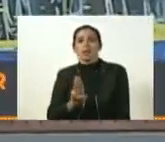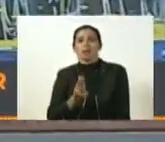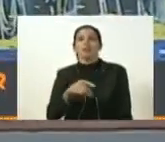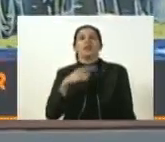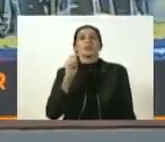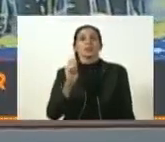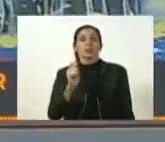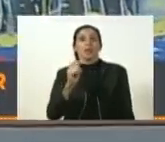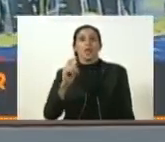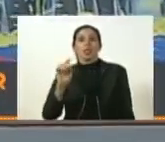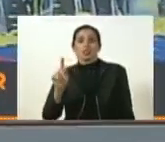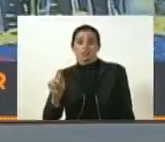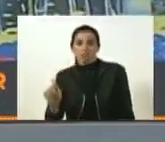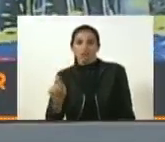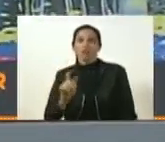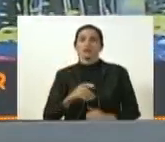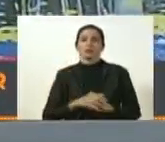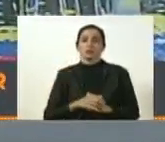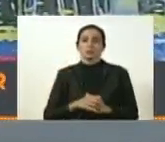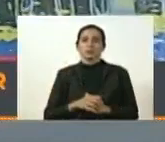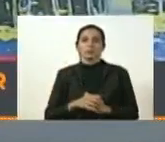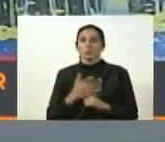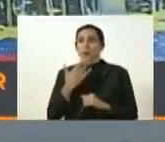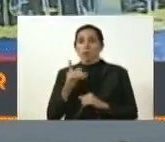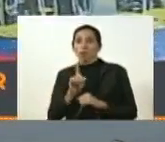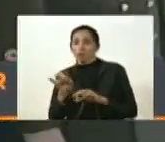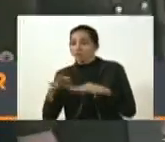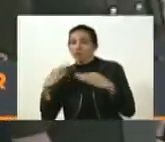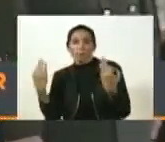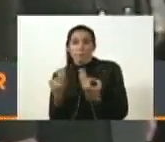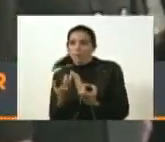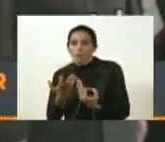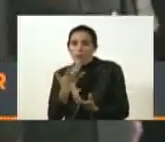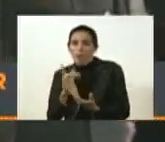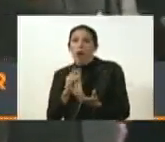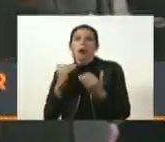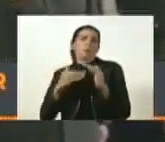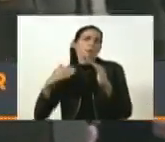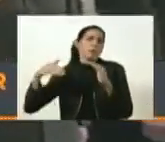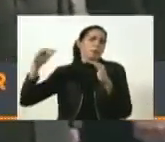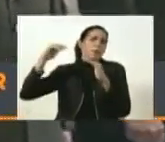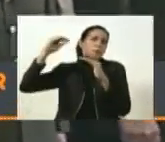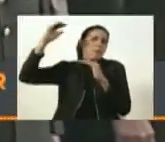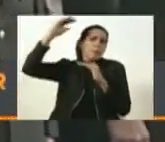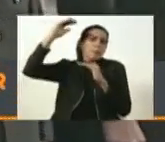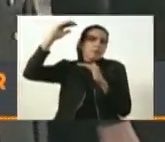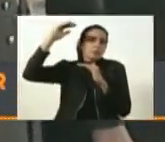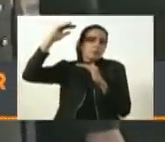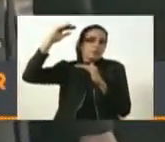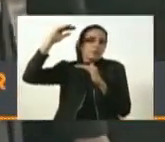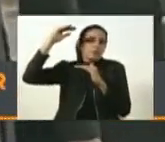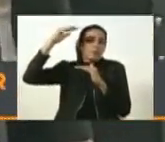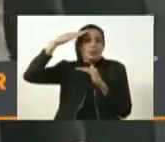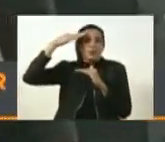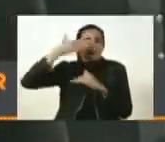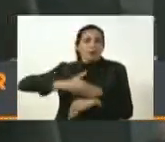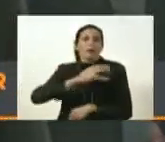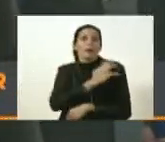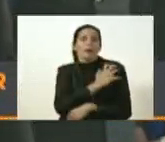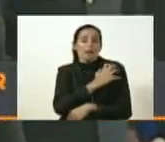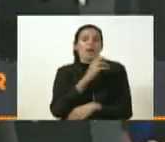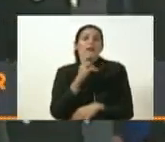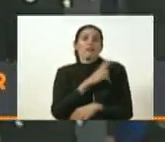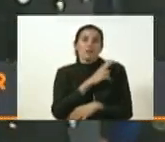coronel? Si no hubiese sido mi pariente, estaría ahora general en jefe, como otros que quizás han